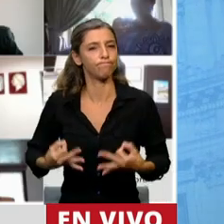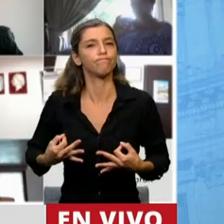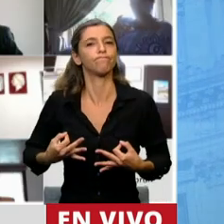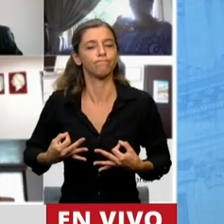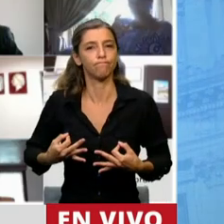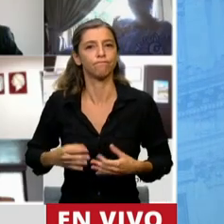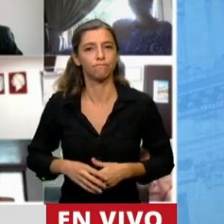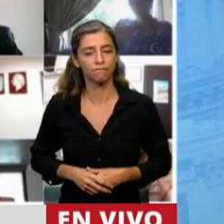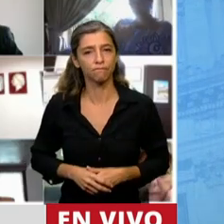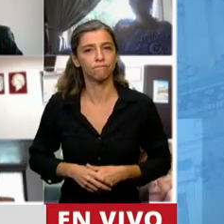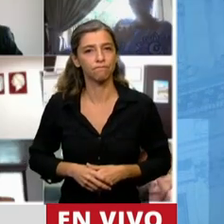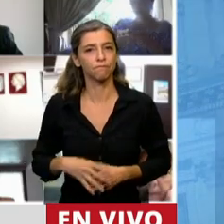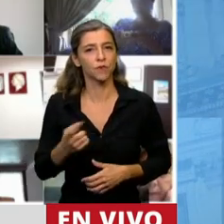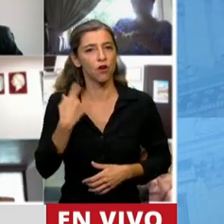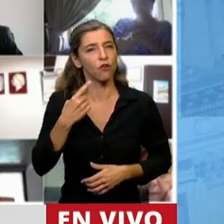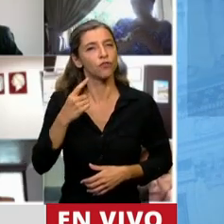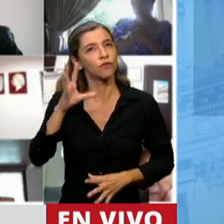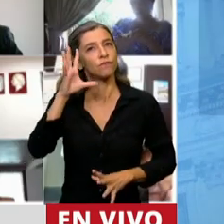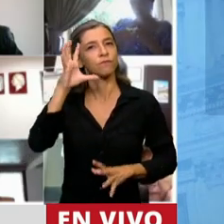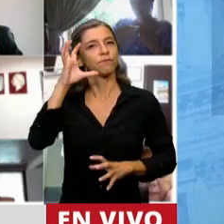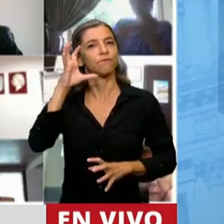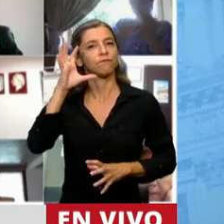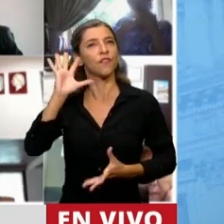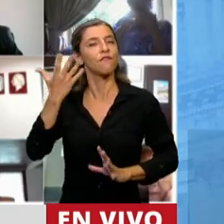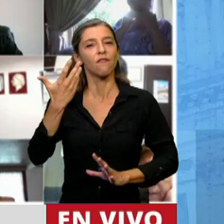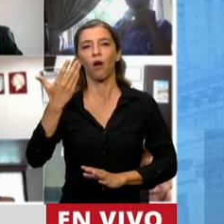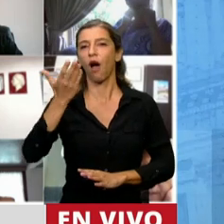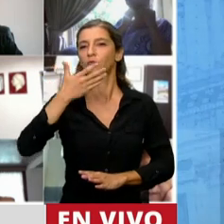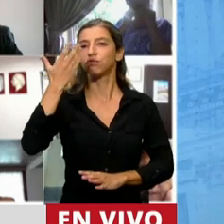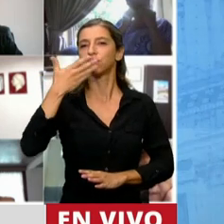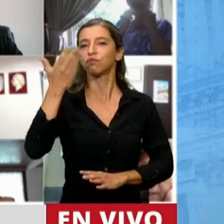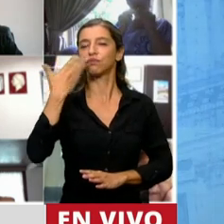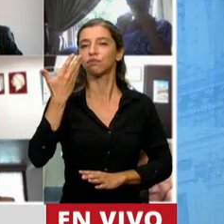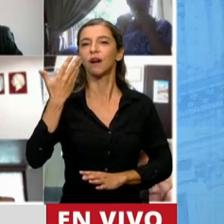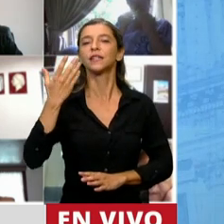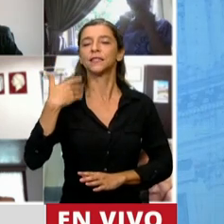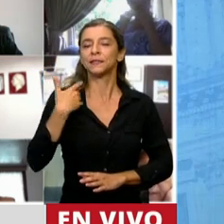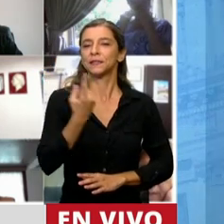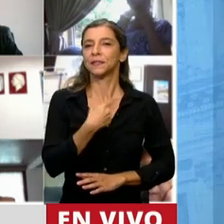Recordar sus discursos para quienes lo seguíamos,